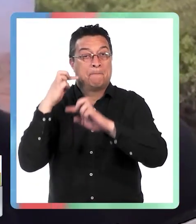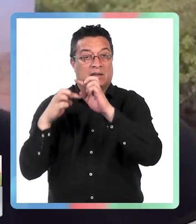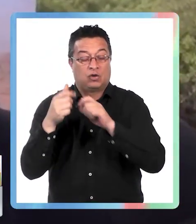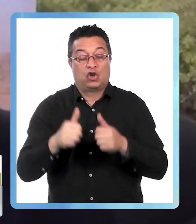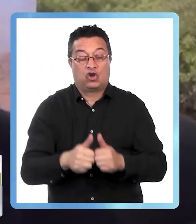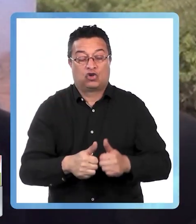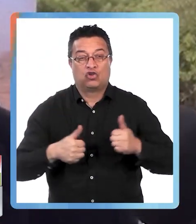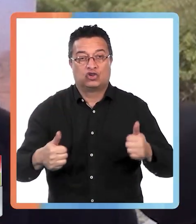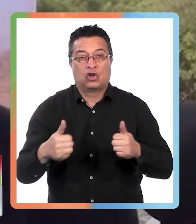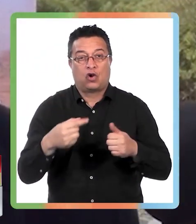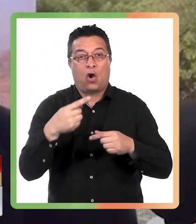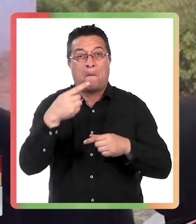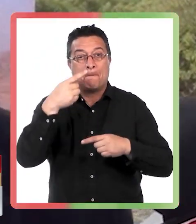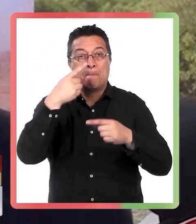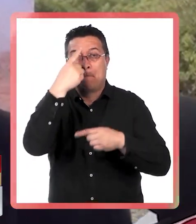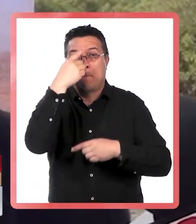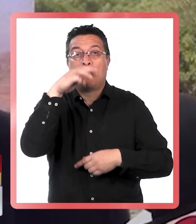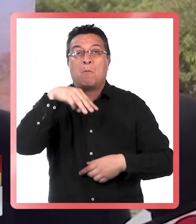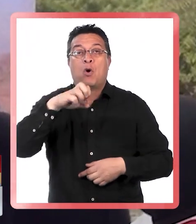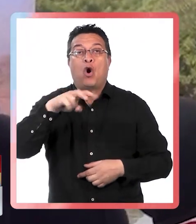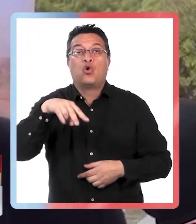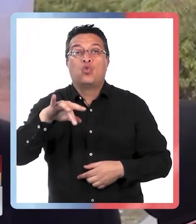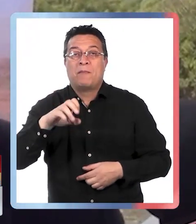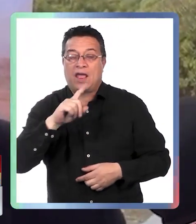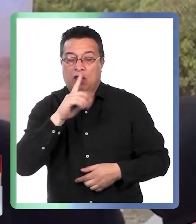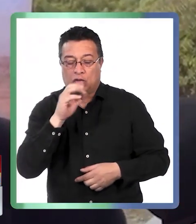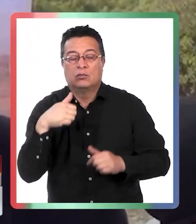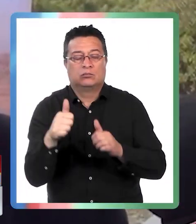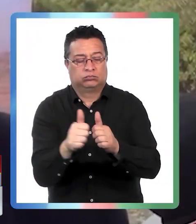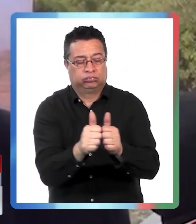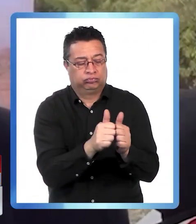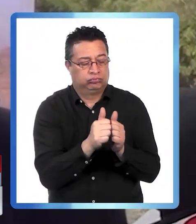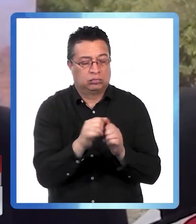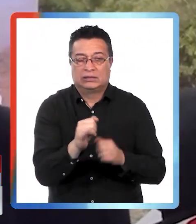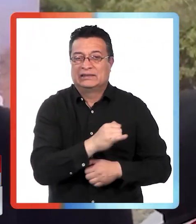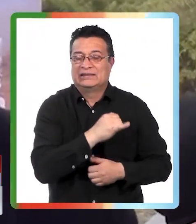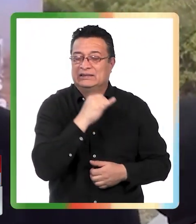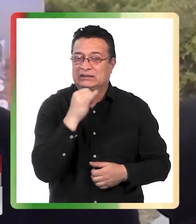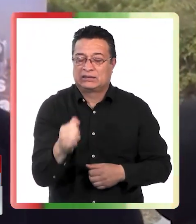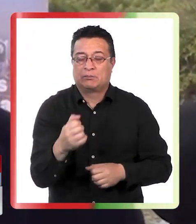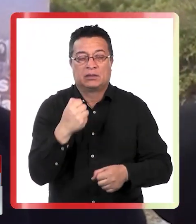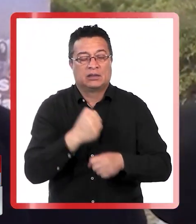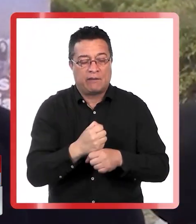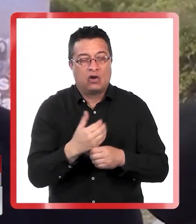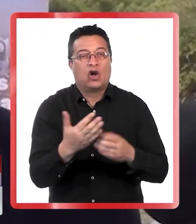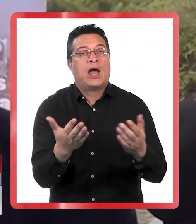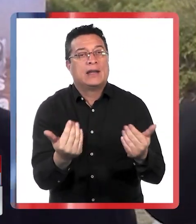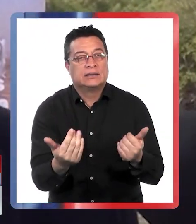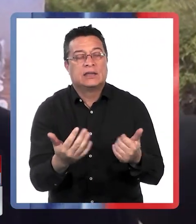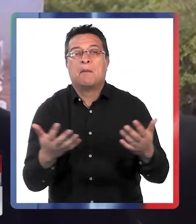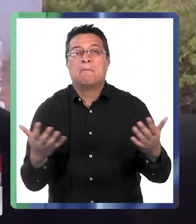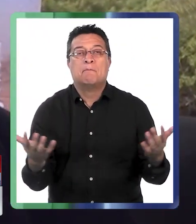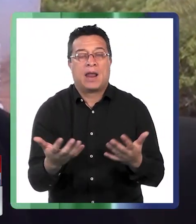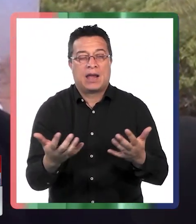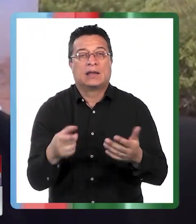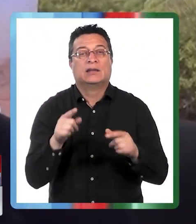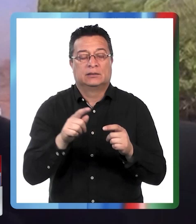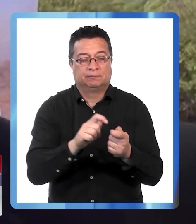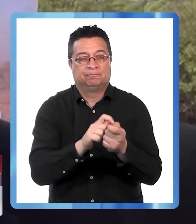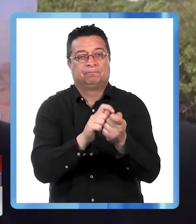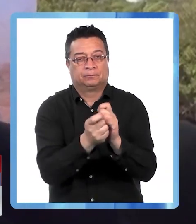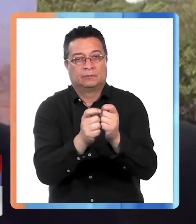de Monumentos se está haciendo un acompañamiento constante en todas las labores que se requieran para poder hacer las